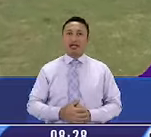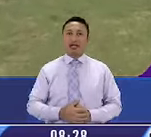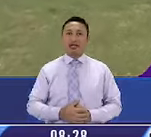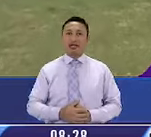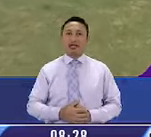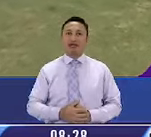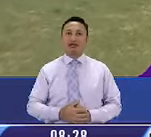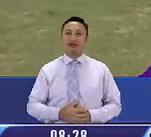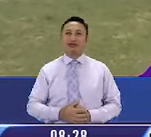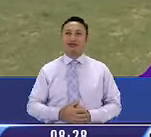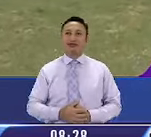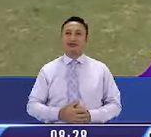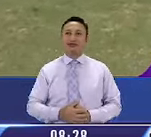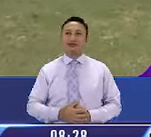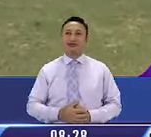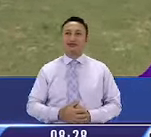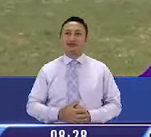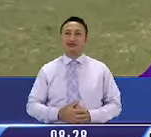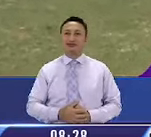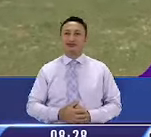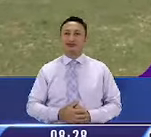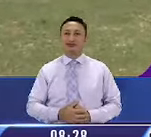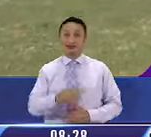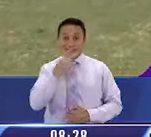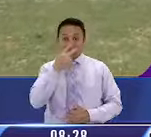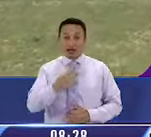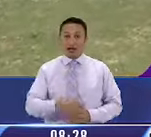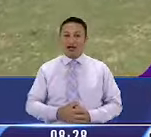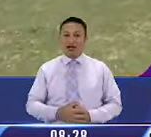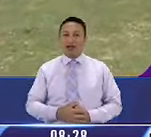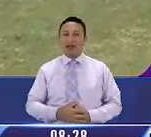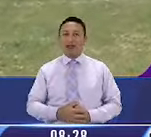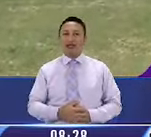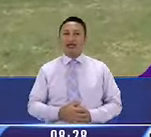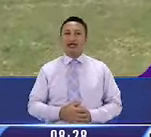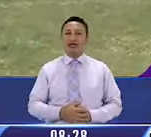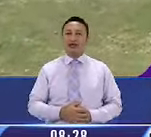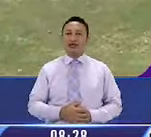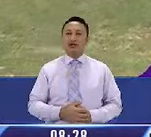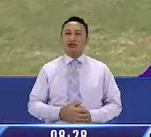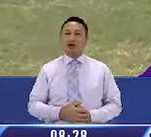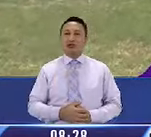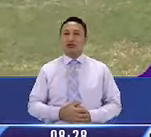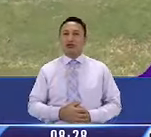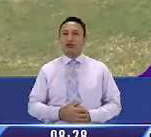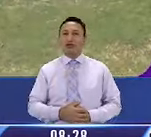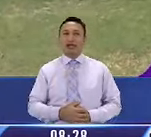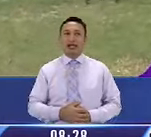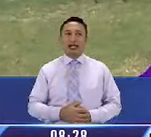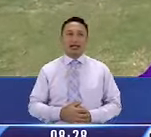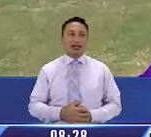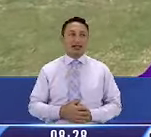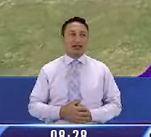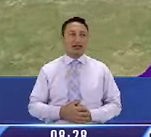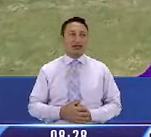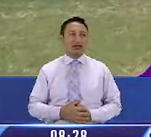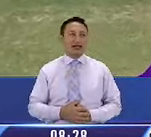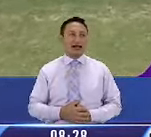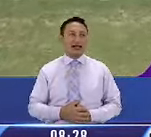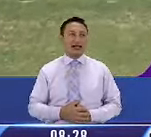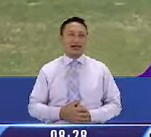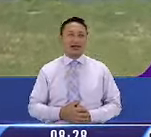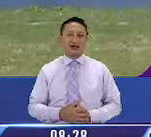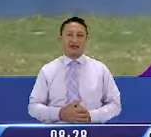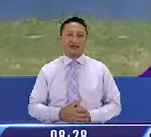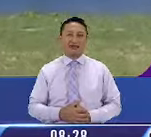¿qué es lo que vamos a aprender? Ahí vemos a Lunita, que es parte también de los canes, de los perritos, que